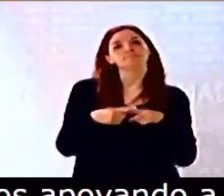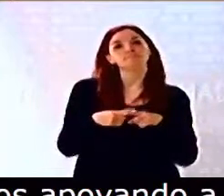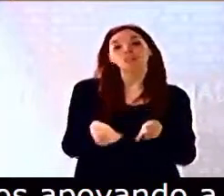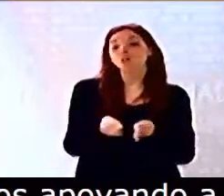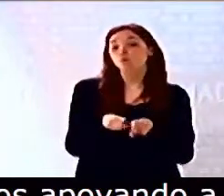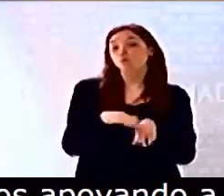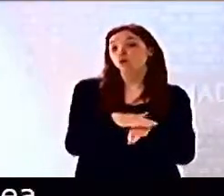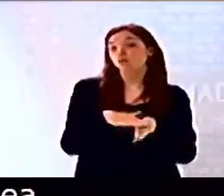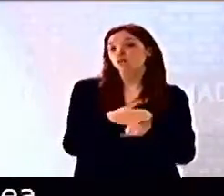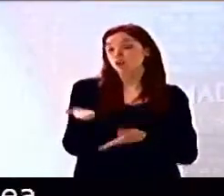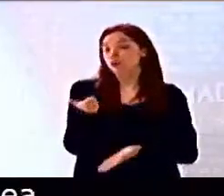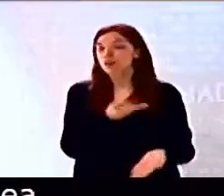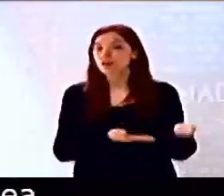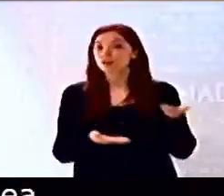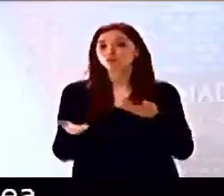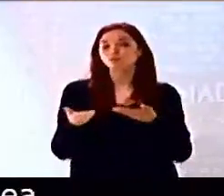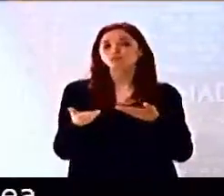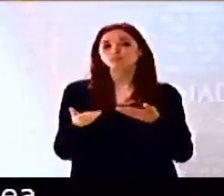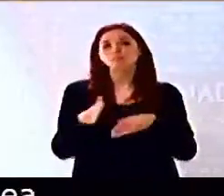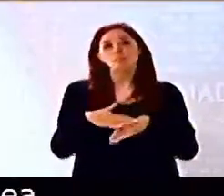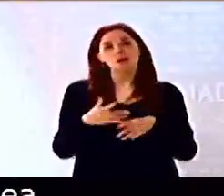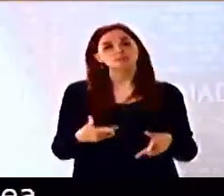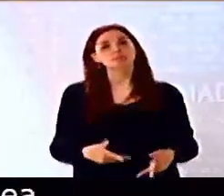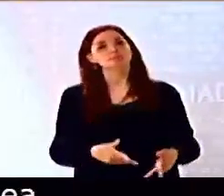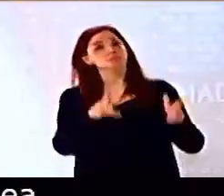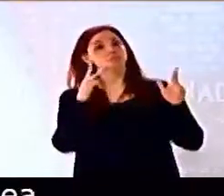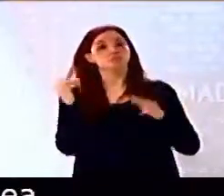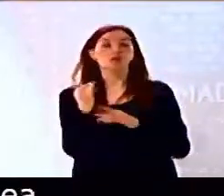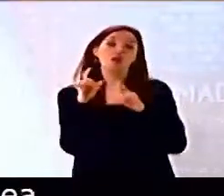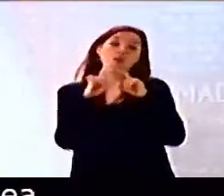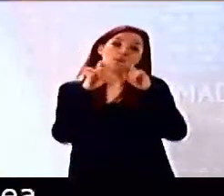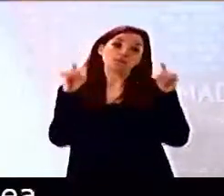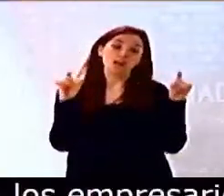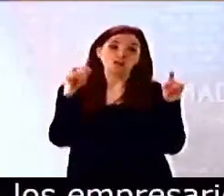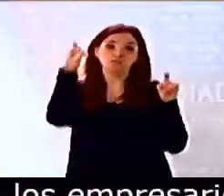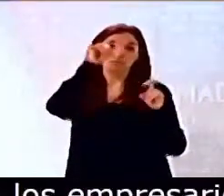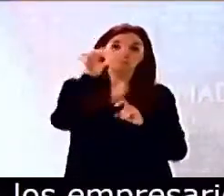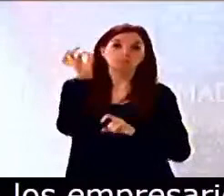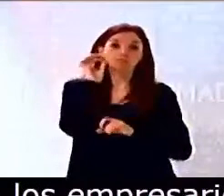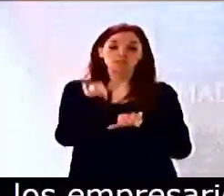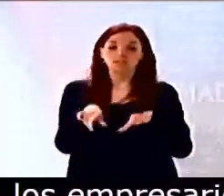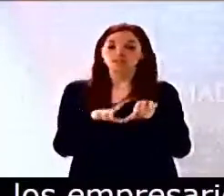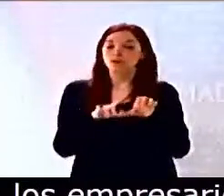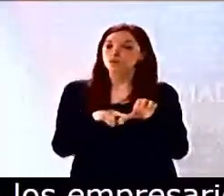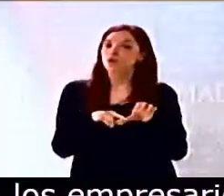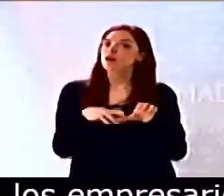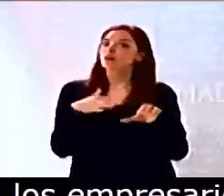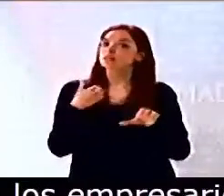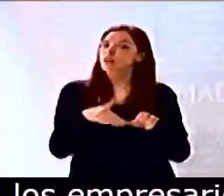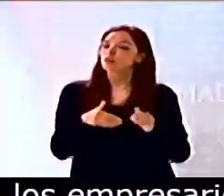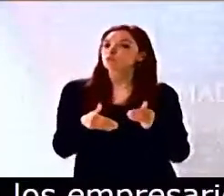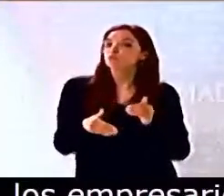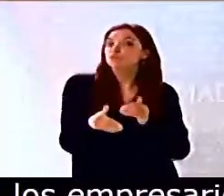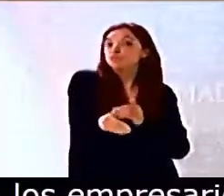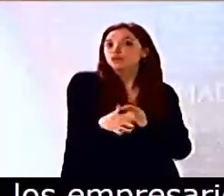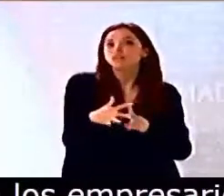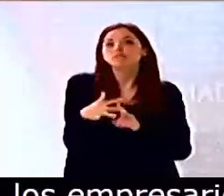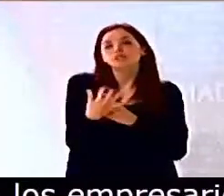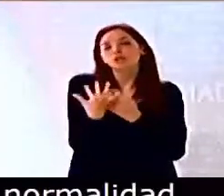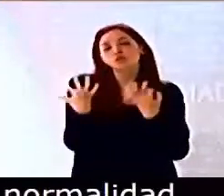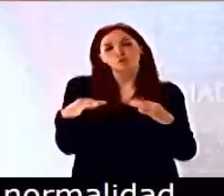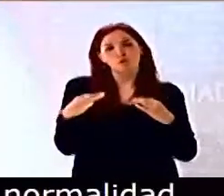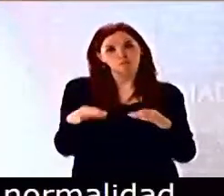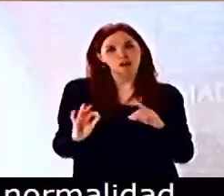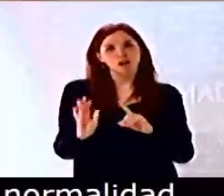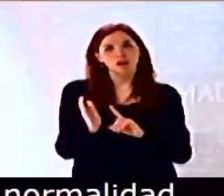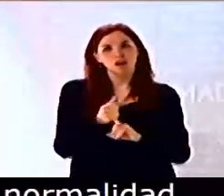el Gobierno, de permitirle a los empresarios y empresarias de esta tierra que lleguemos a la nueva normalidad cuanto antes.